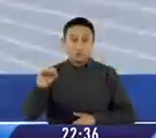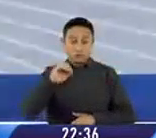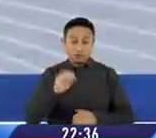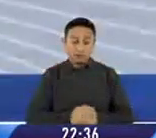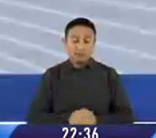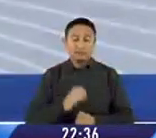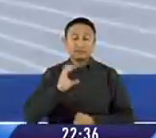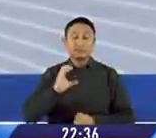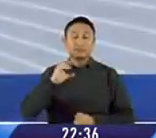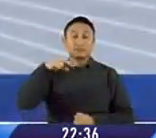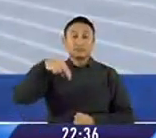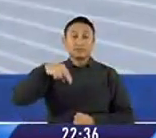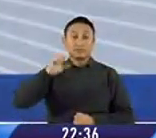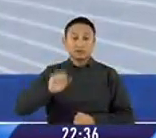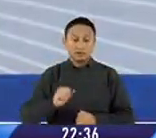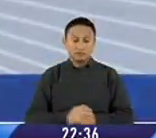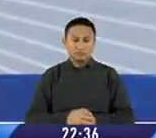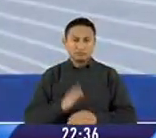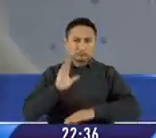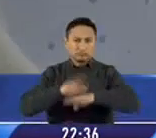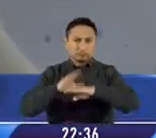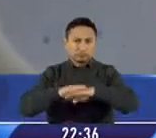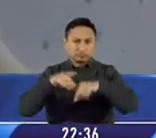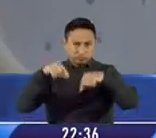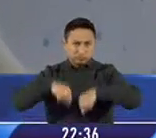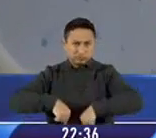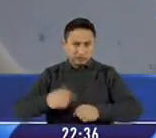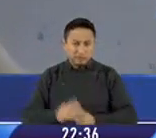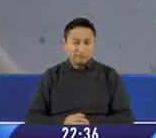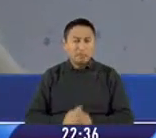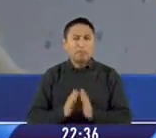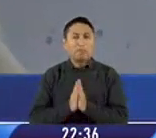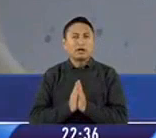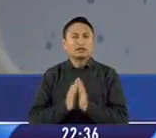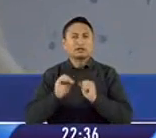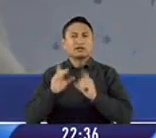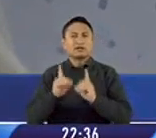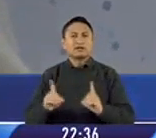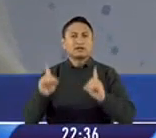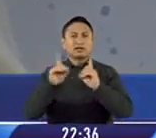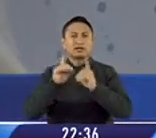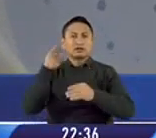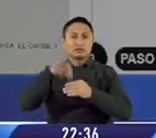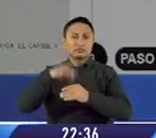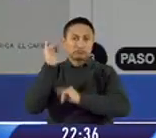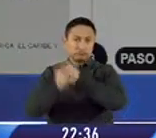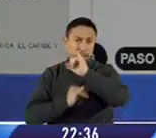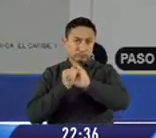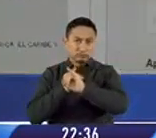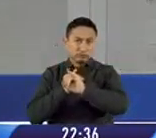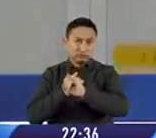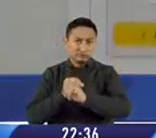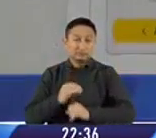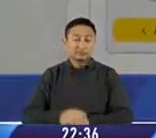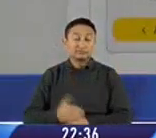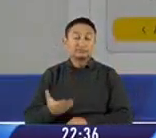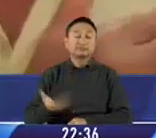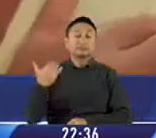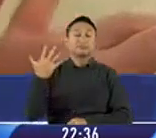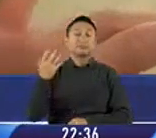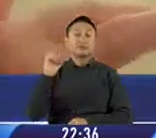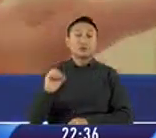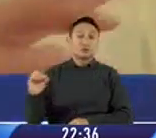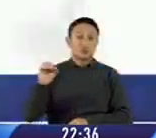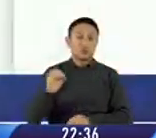Nacional Electoral recibió la notificación electrónica de la impugnación del resultado de las elecciones en el exterior, efectuadas el pasado 15 de